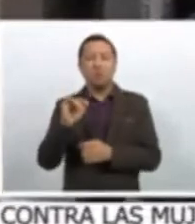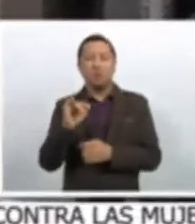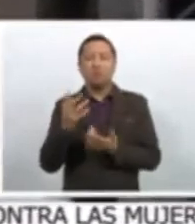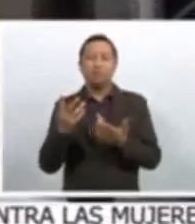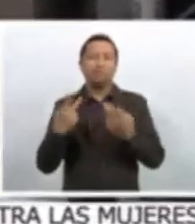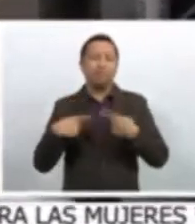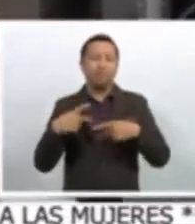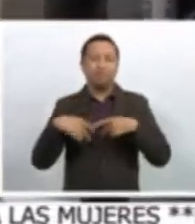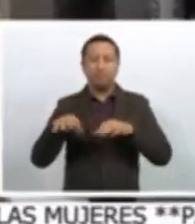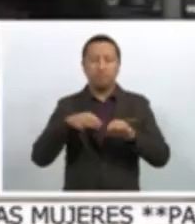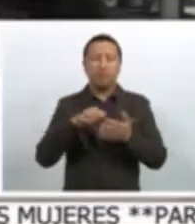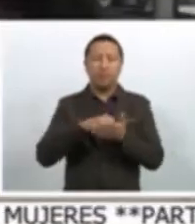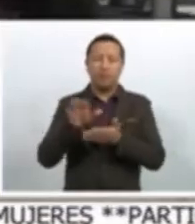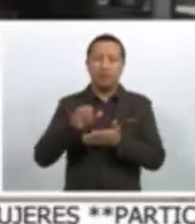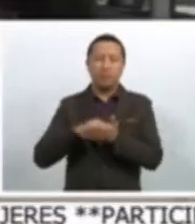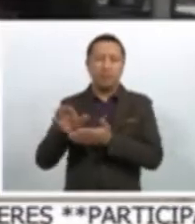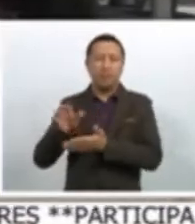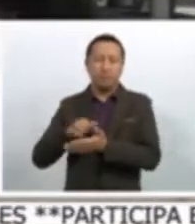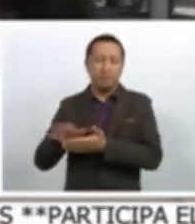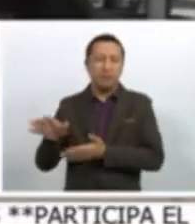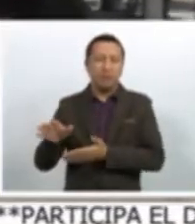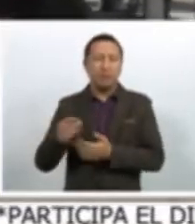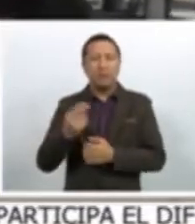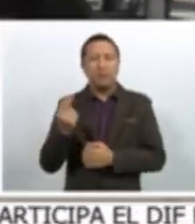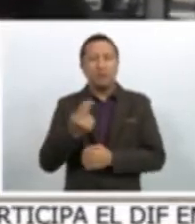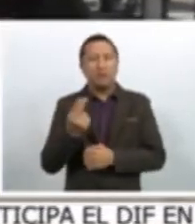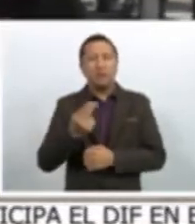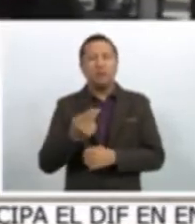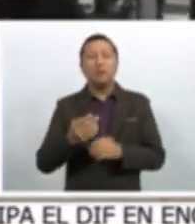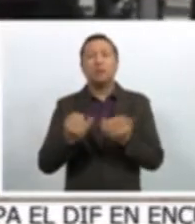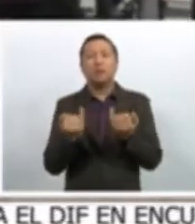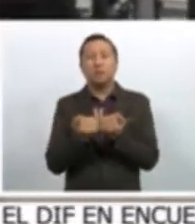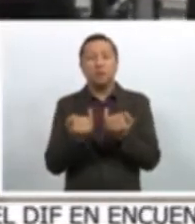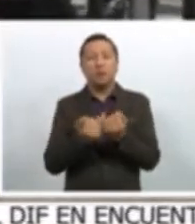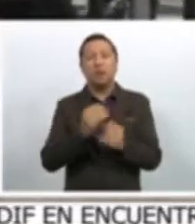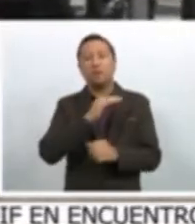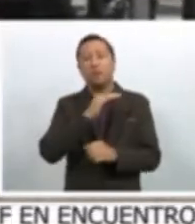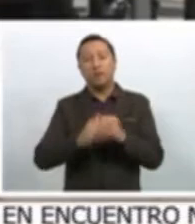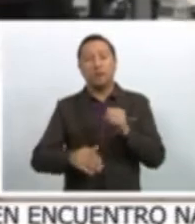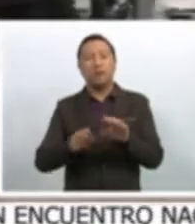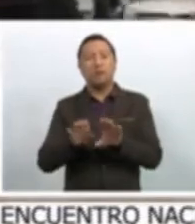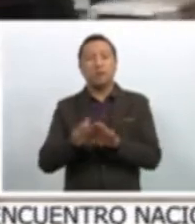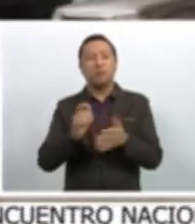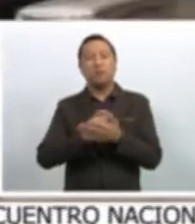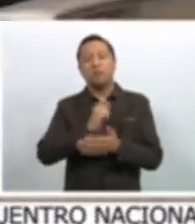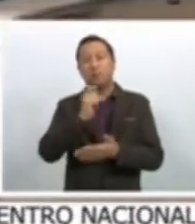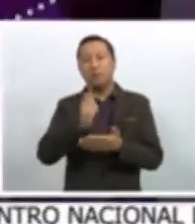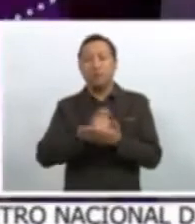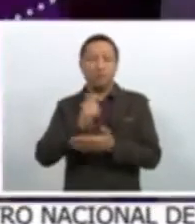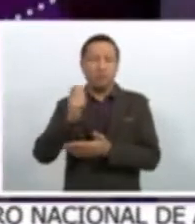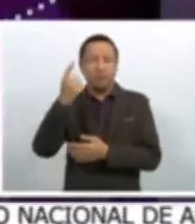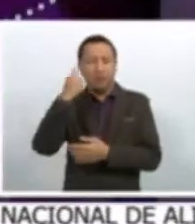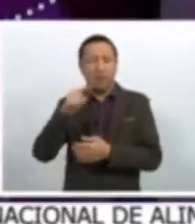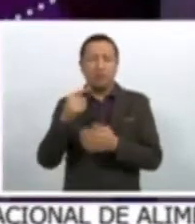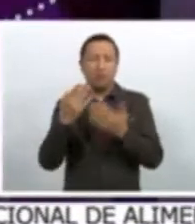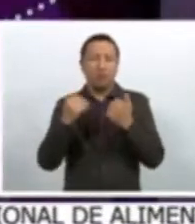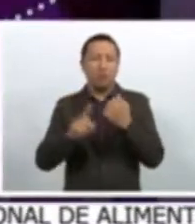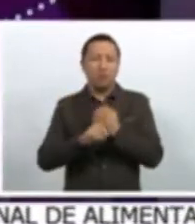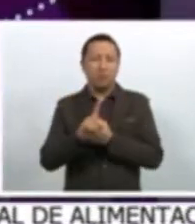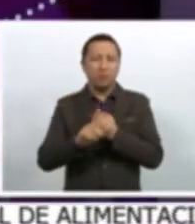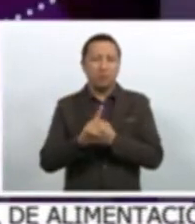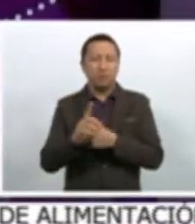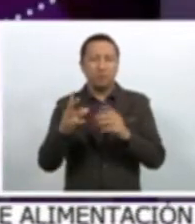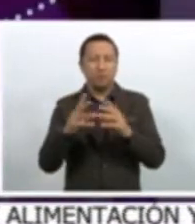algunos empleados, lo que se vigila el cumplimiento de los finiquitos para no tener problemas con las instancias correspondientes. Y continuando con